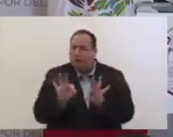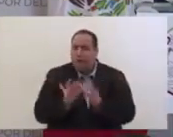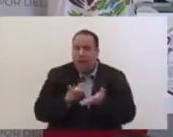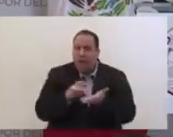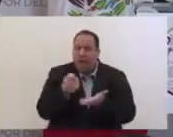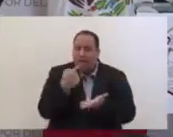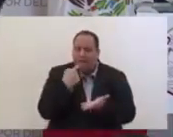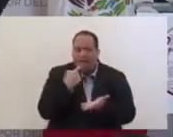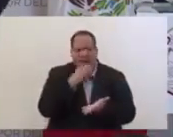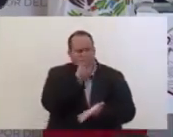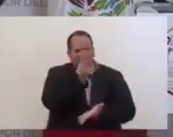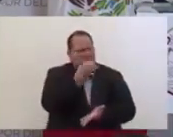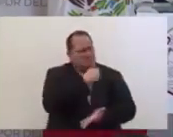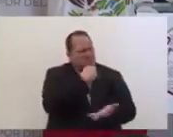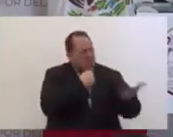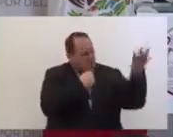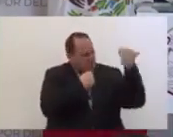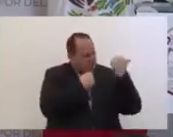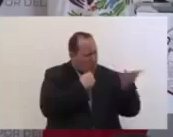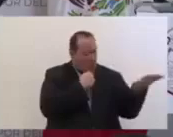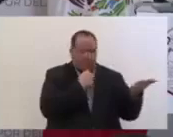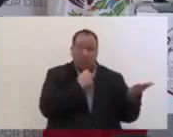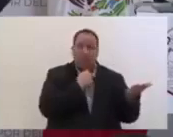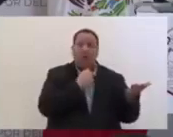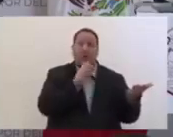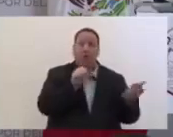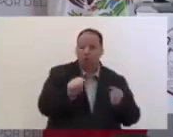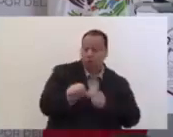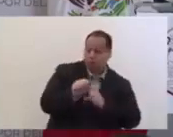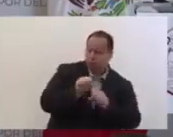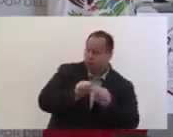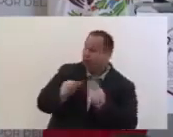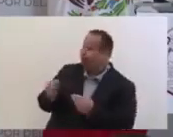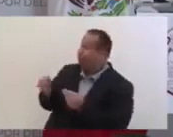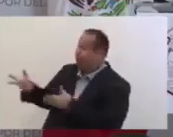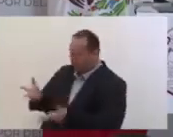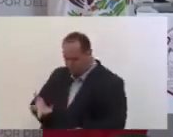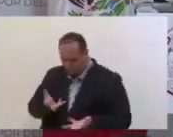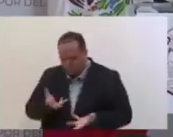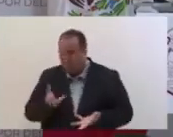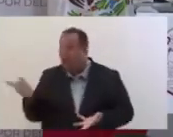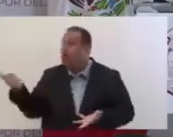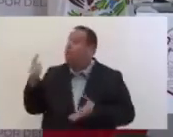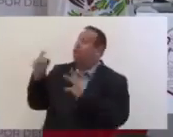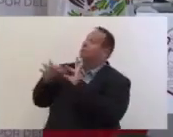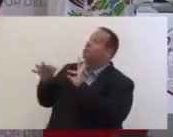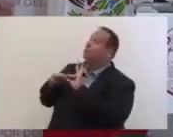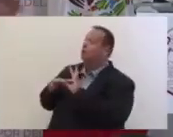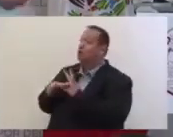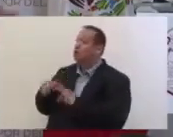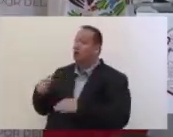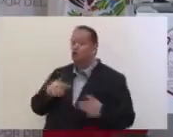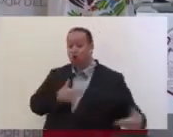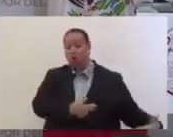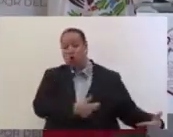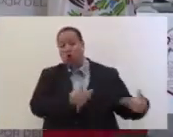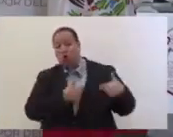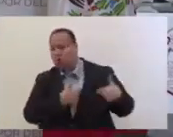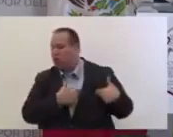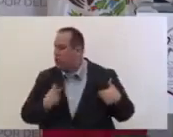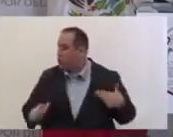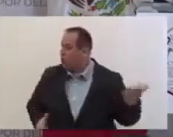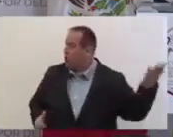de medicamentos caducos. A la hora que nos hicieron la entrega-recepción, o sea, lo que nos argumentaron fue que ellos lo habían heredado de